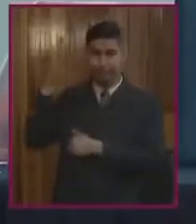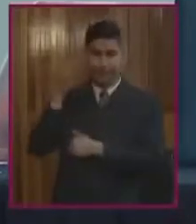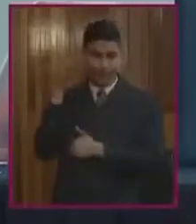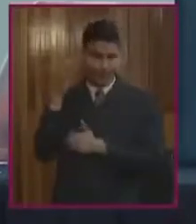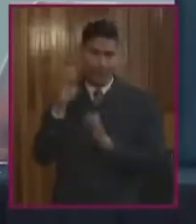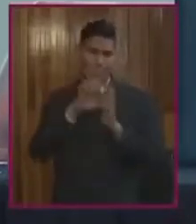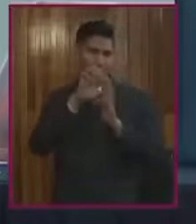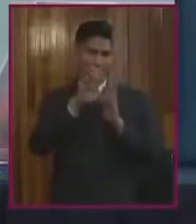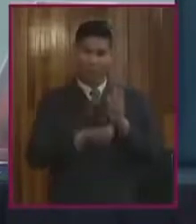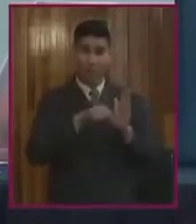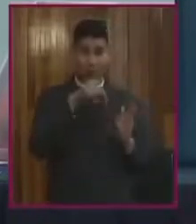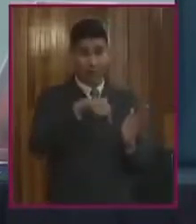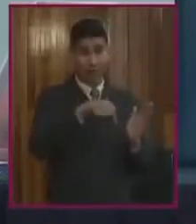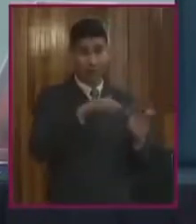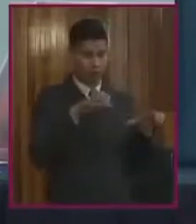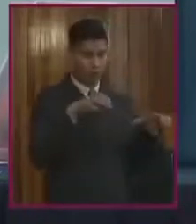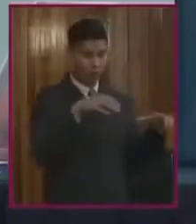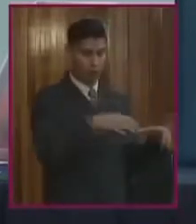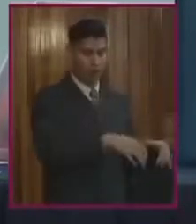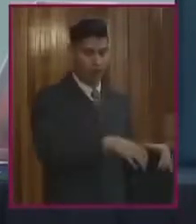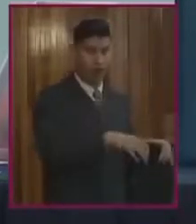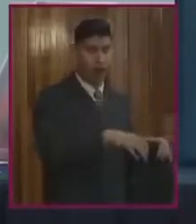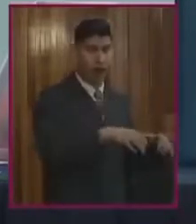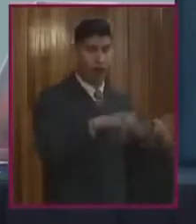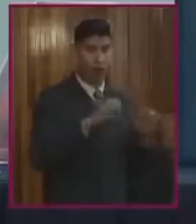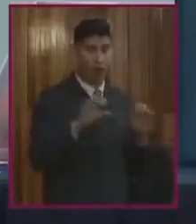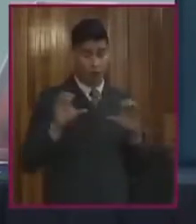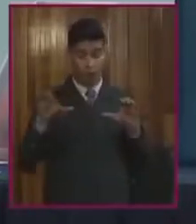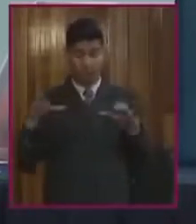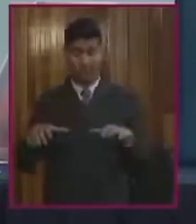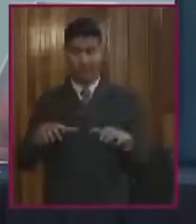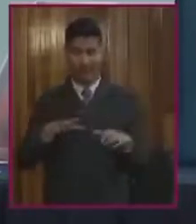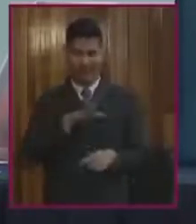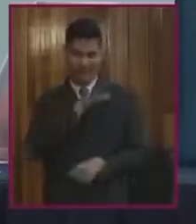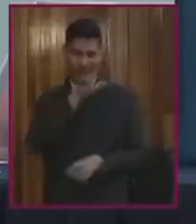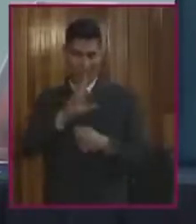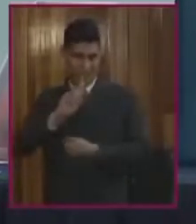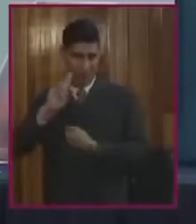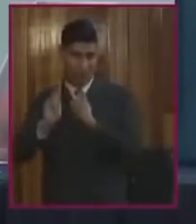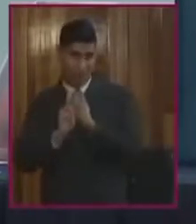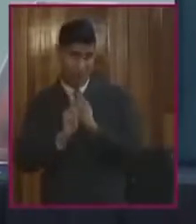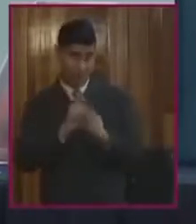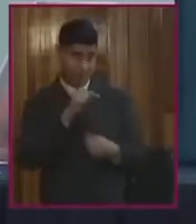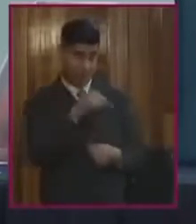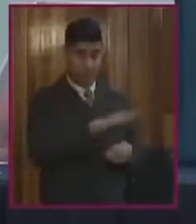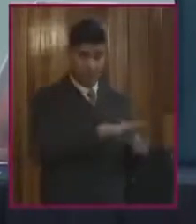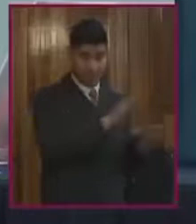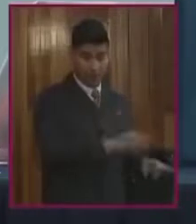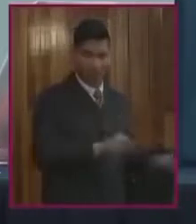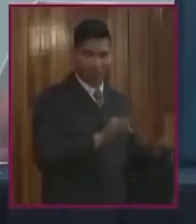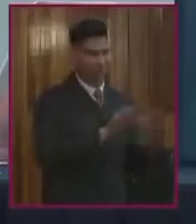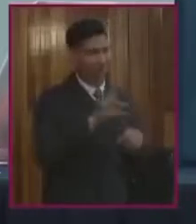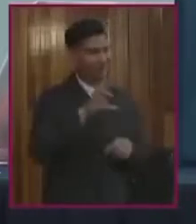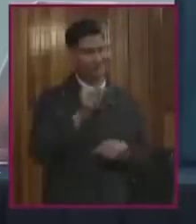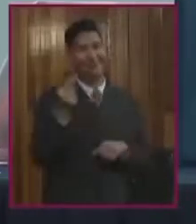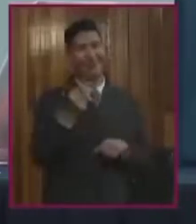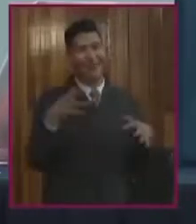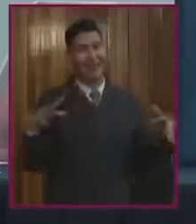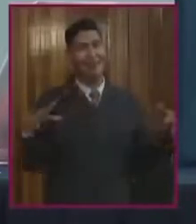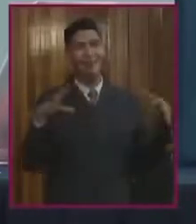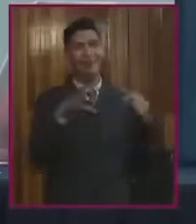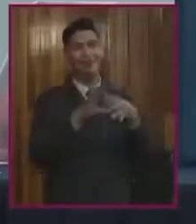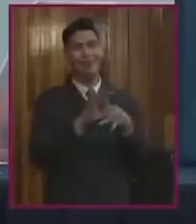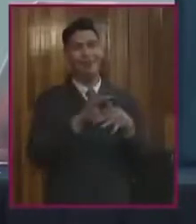de importantes que los generales. Me parece que es un paso muy interesante para contrabalancear lo que ha